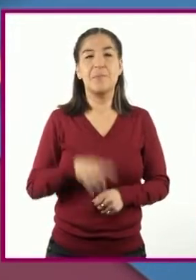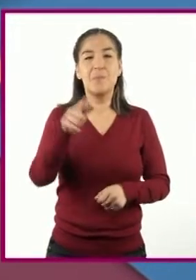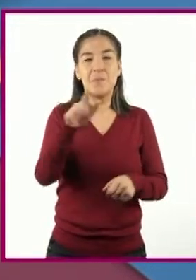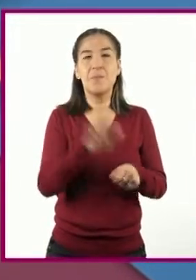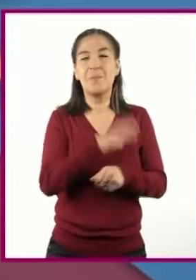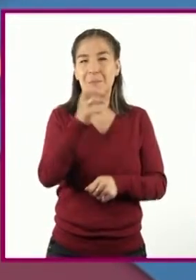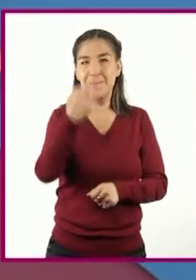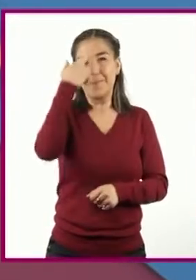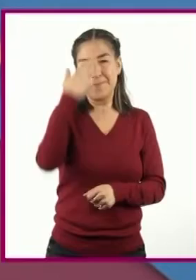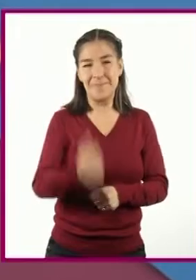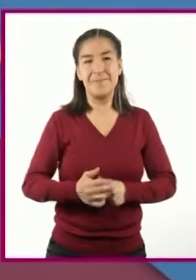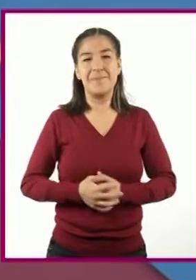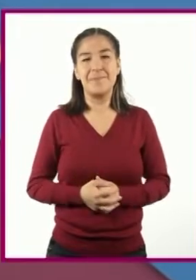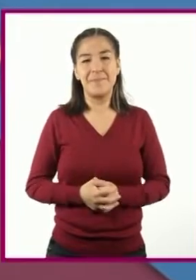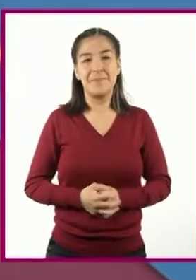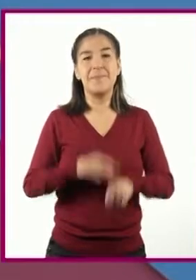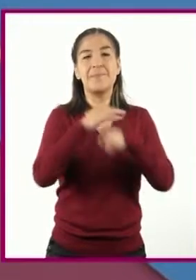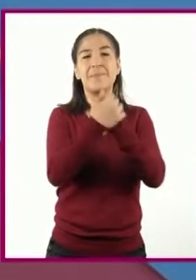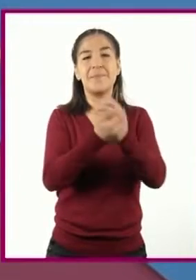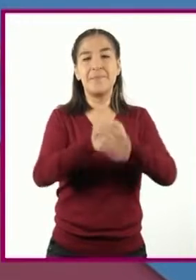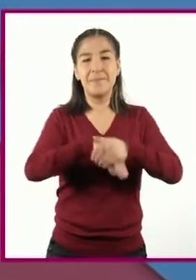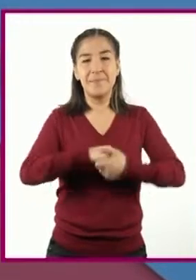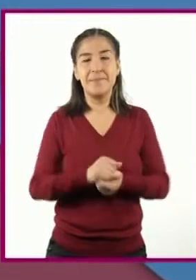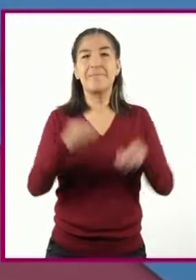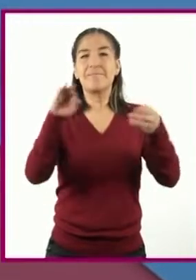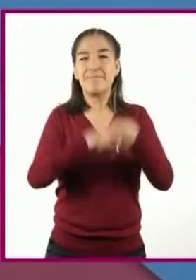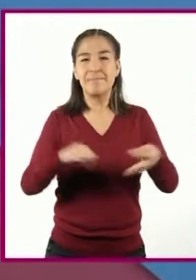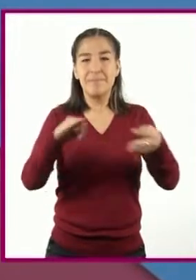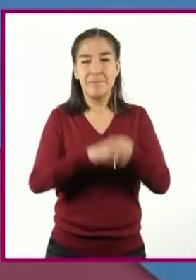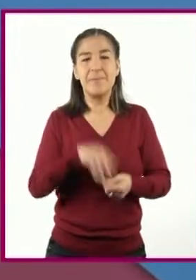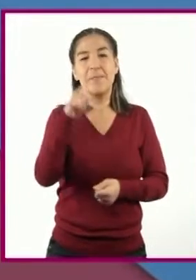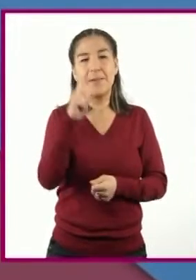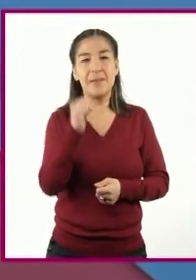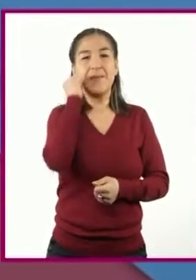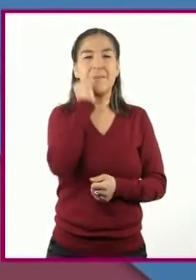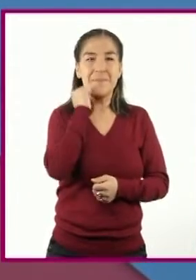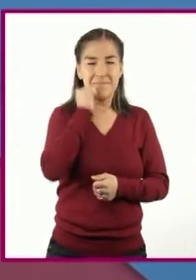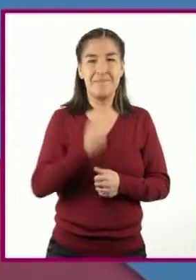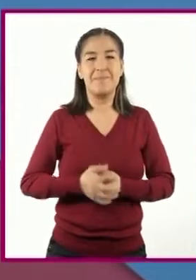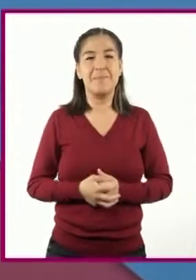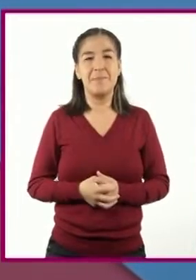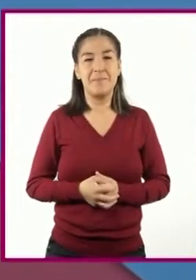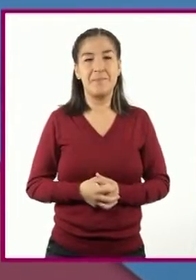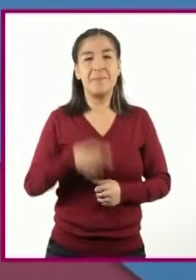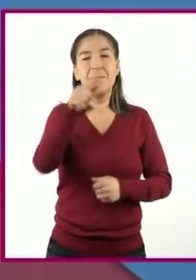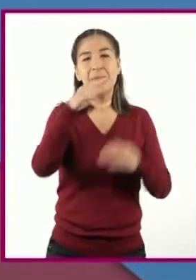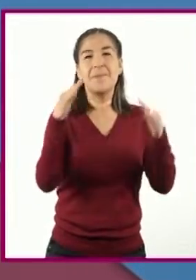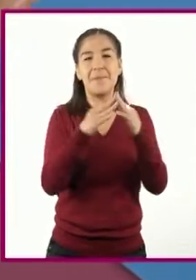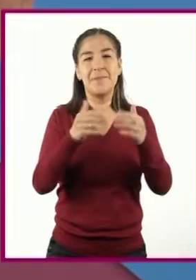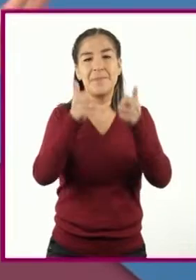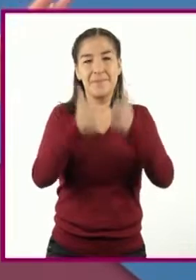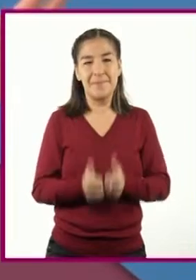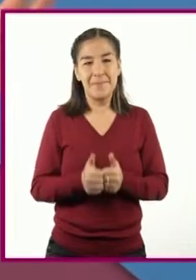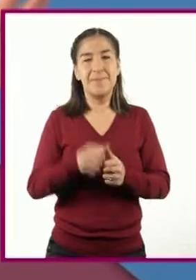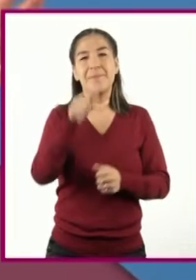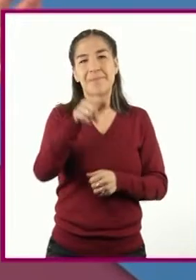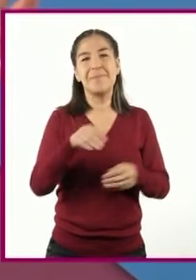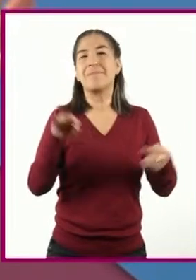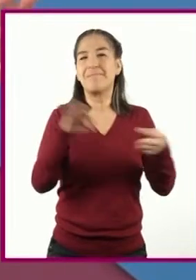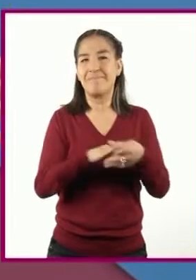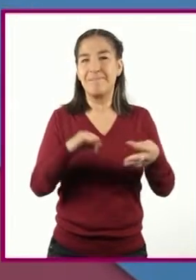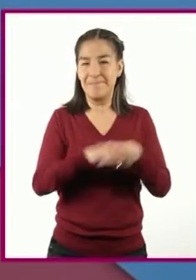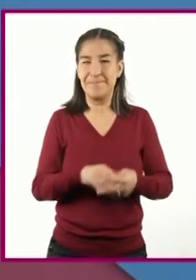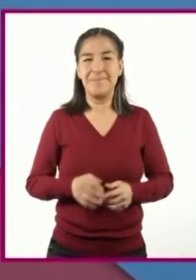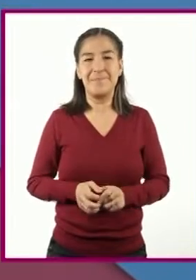que debemos lavarnos las manos frecuentemente con agua y jabón, quedarnos en casa tanto como sea